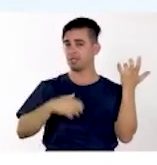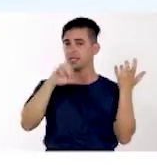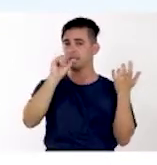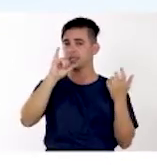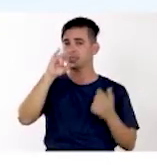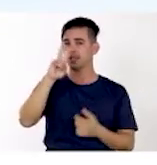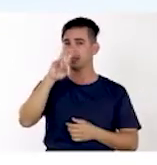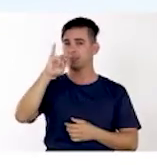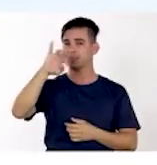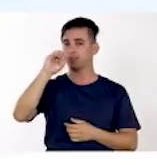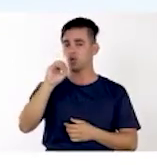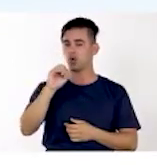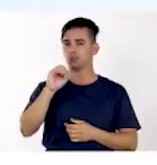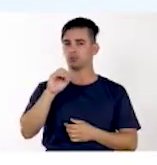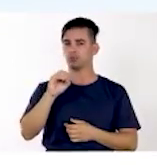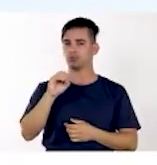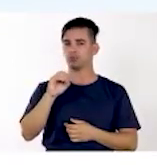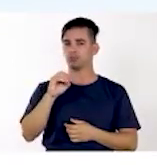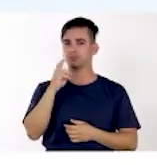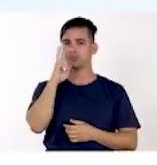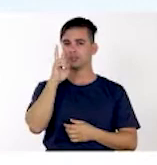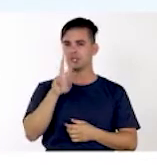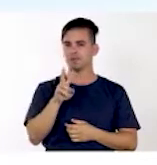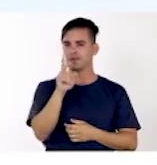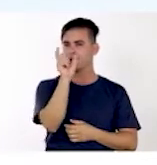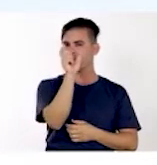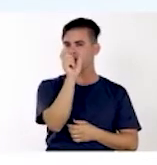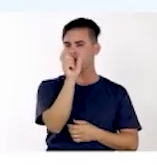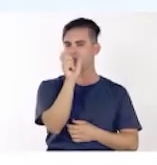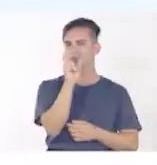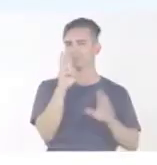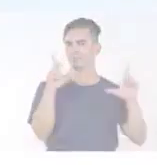le escribí algo, pero creo que no es necesario que se los lea.